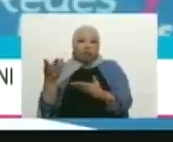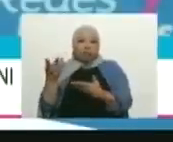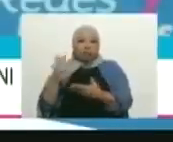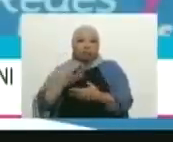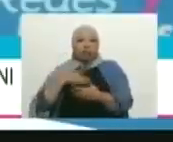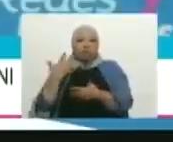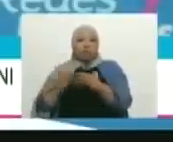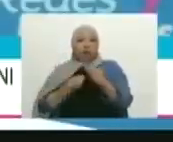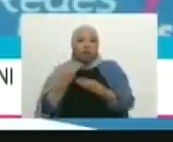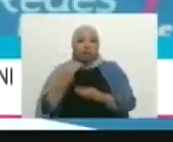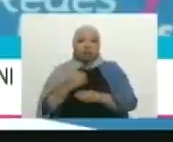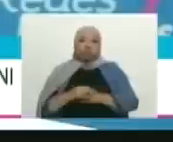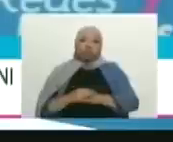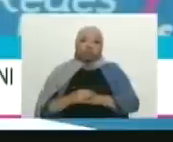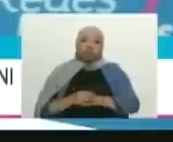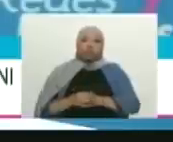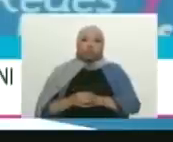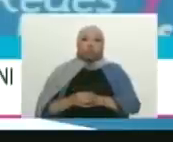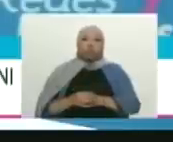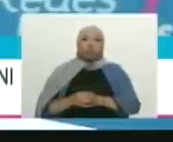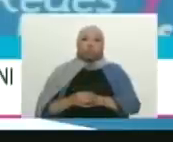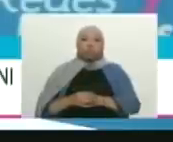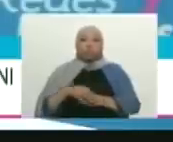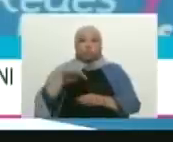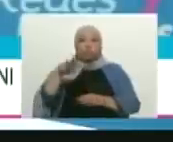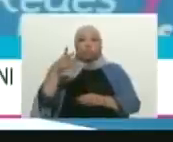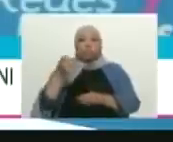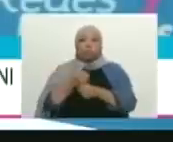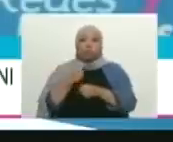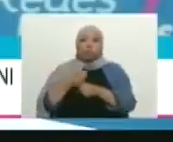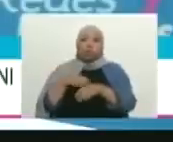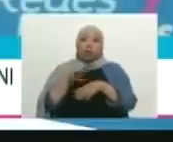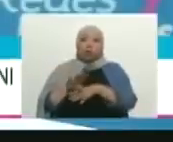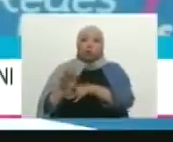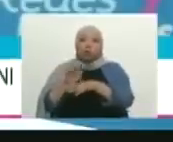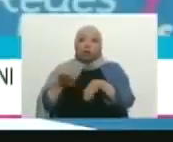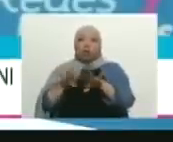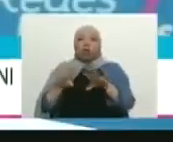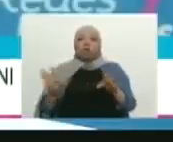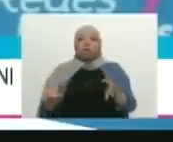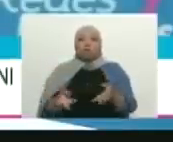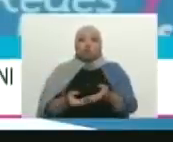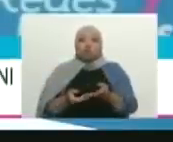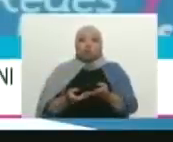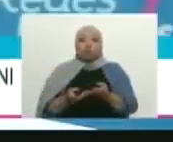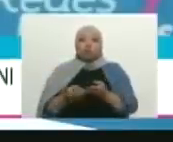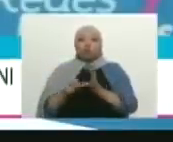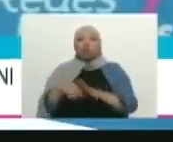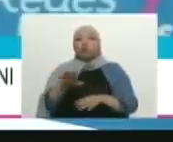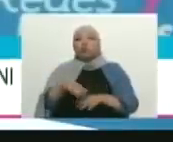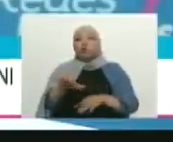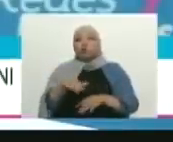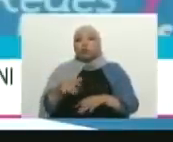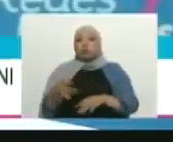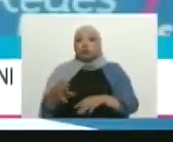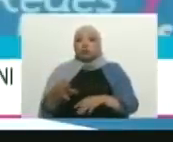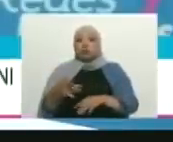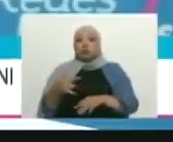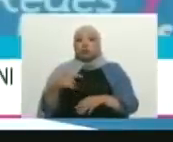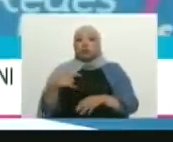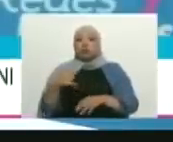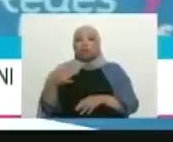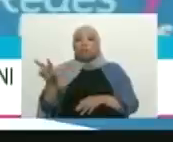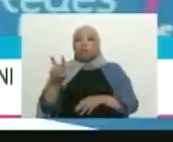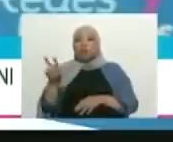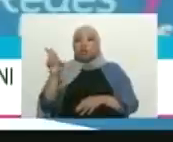Pudiéramos estar hablando de la cuarta reserva de gas del mundo. ¿Dónde? En la